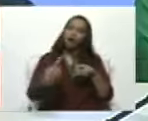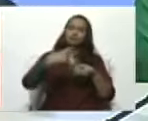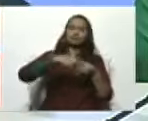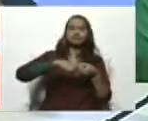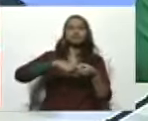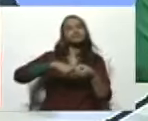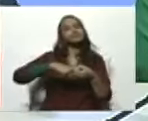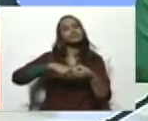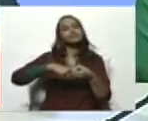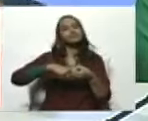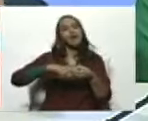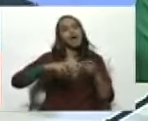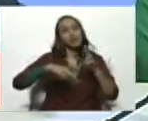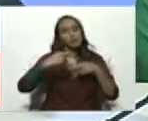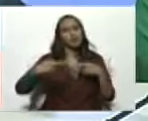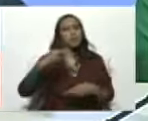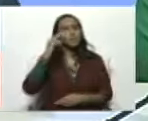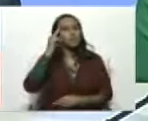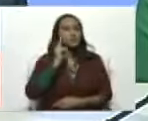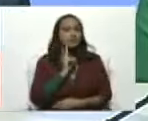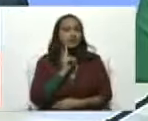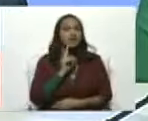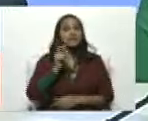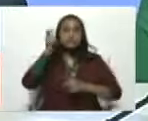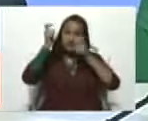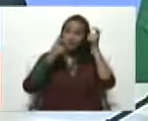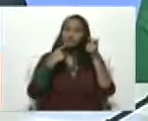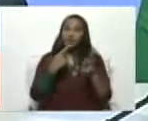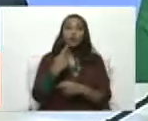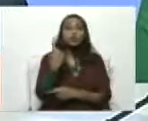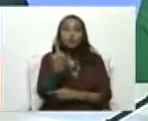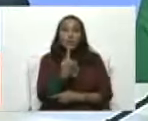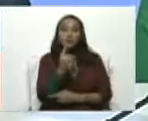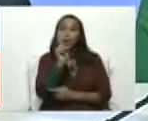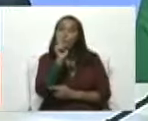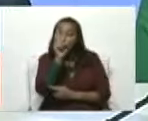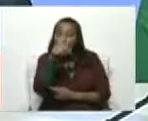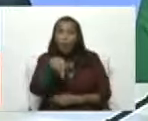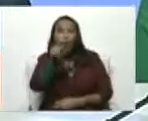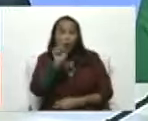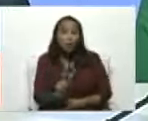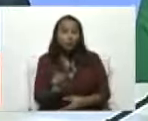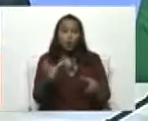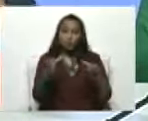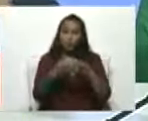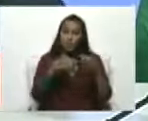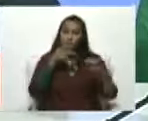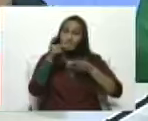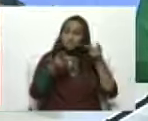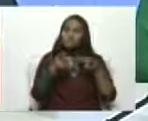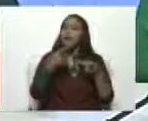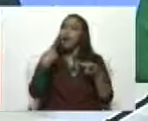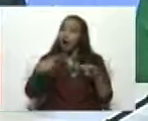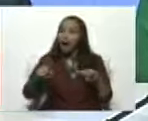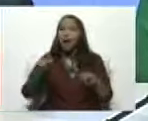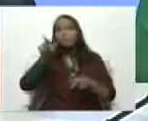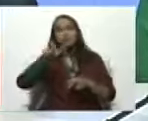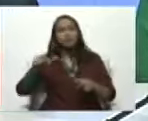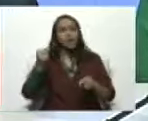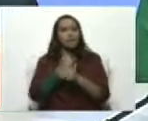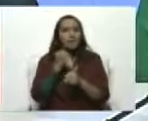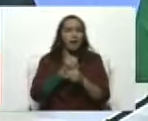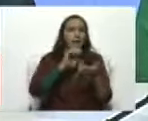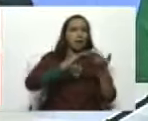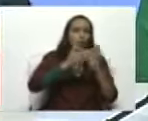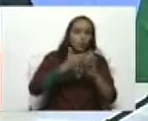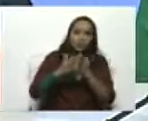comandante Chávez siempre decía, no, no solo son los partidos. Hay gente que opera en las comunidades, en los pueblos, en los